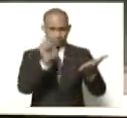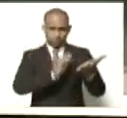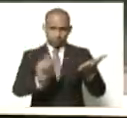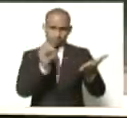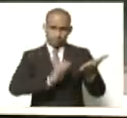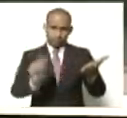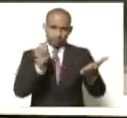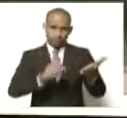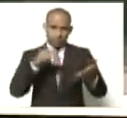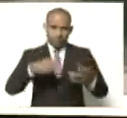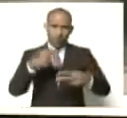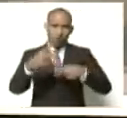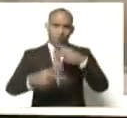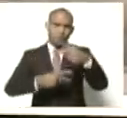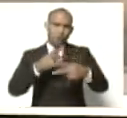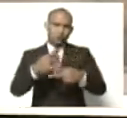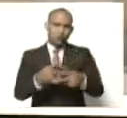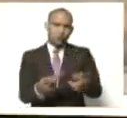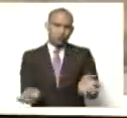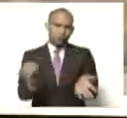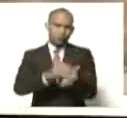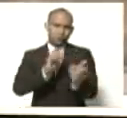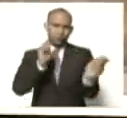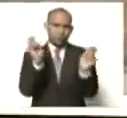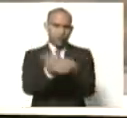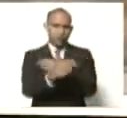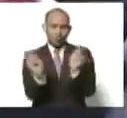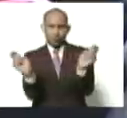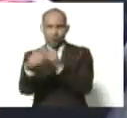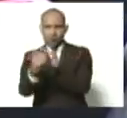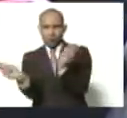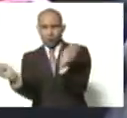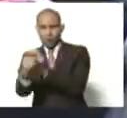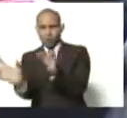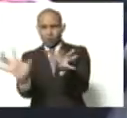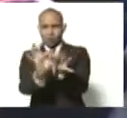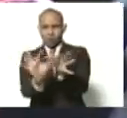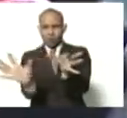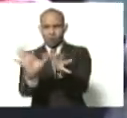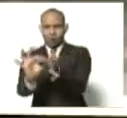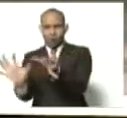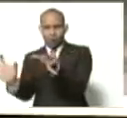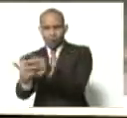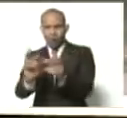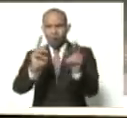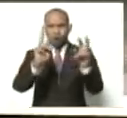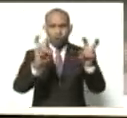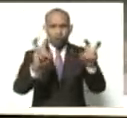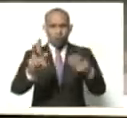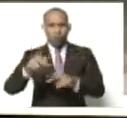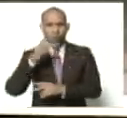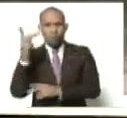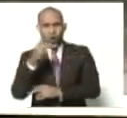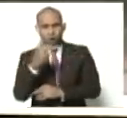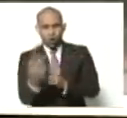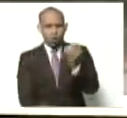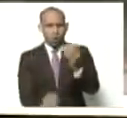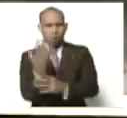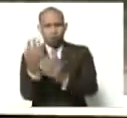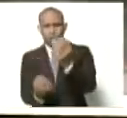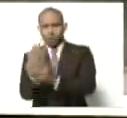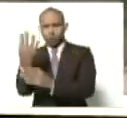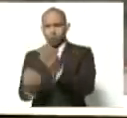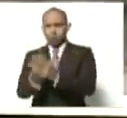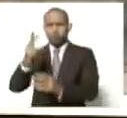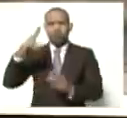es un proceso de renovación, reunificación, repolitización y relanzamiento de